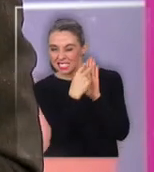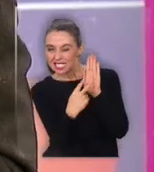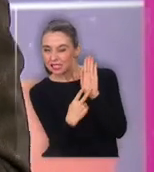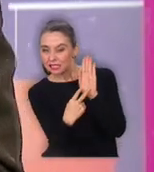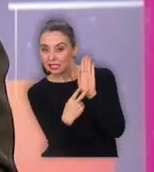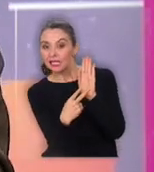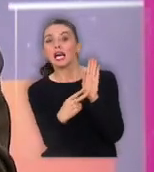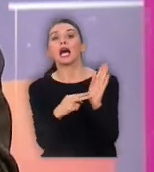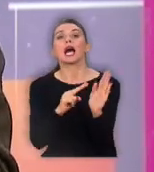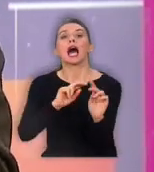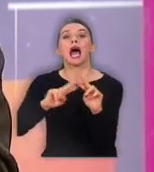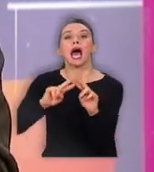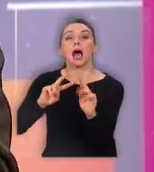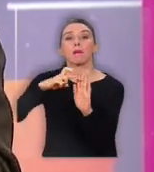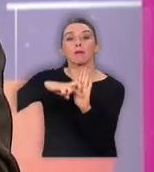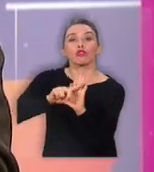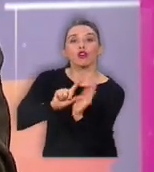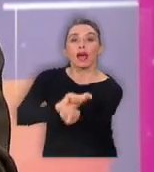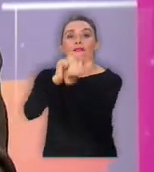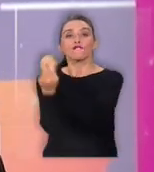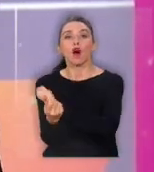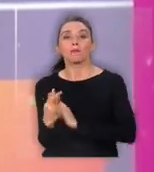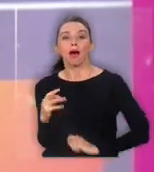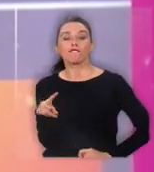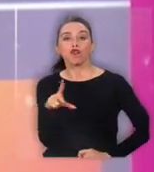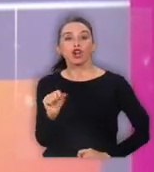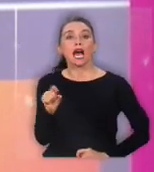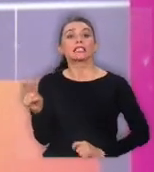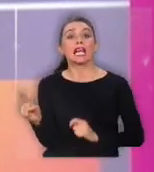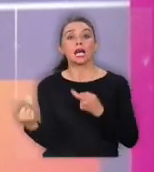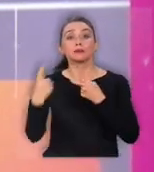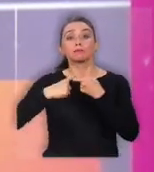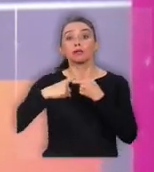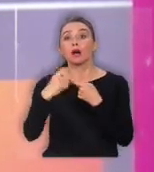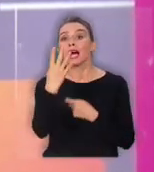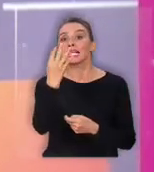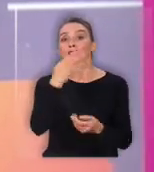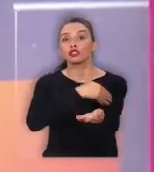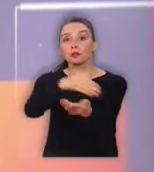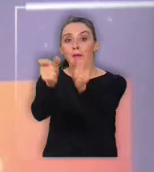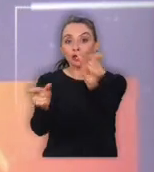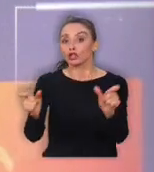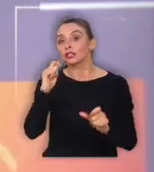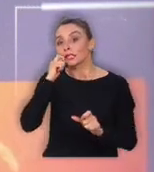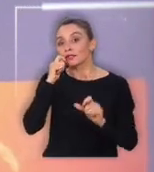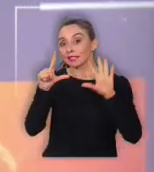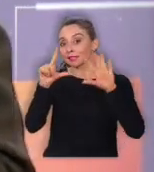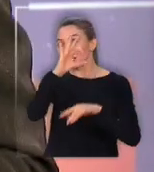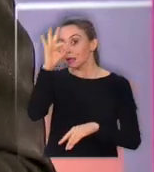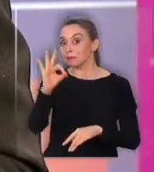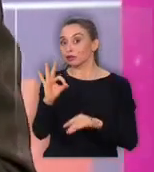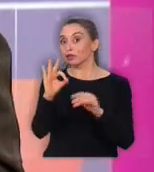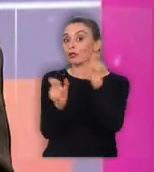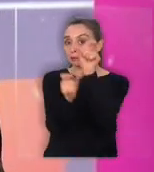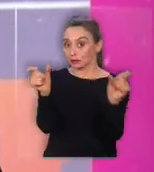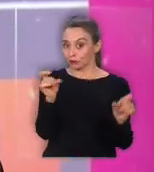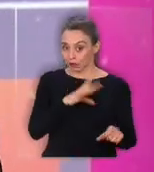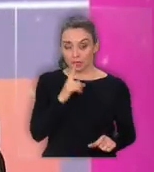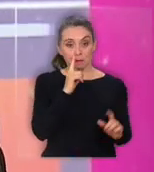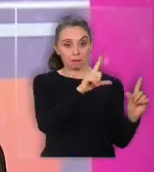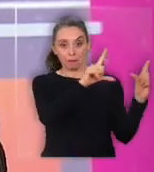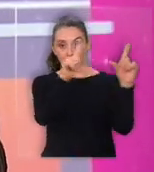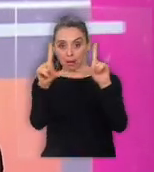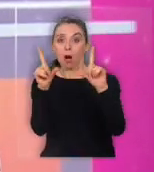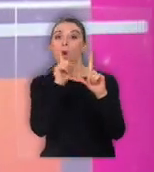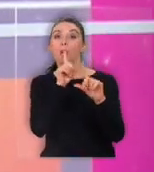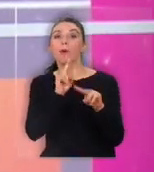ver con la reforma a FONASA. ¿Por qué es fundamental? Porque afecta a 14 millones de chilenos. 80% de la población. Exactamente. Vamos con la última gráfica que hemos preparado. Aquí